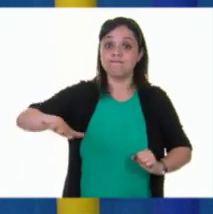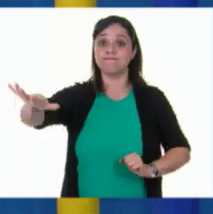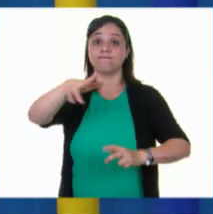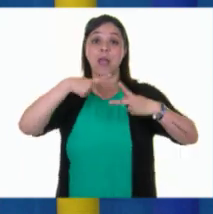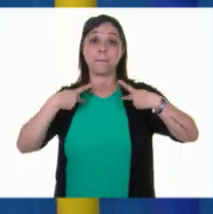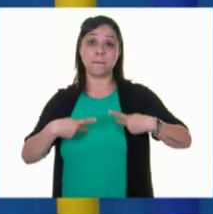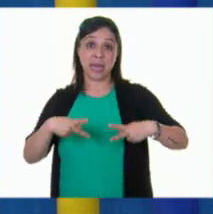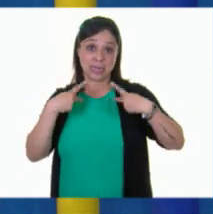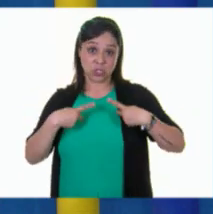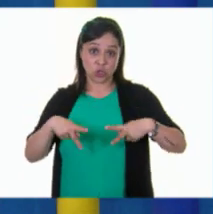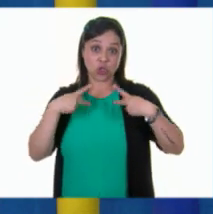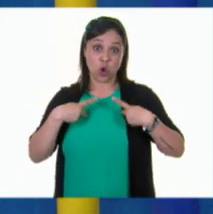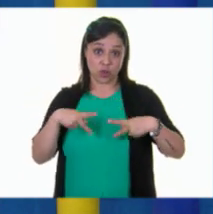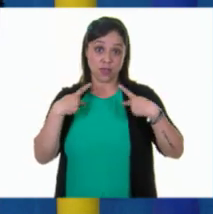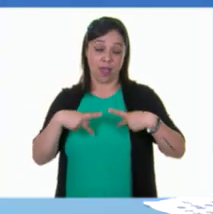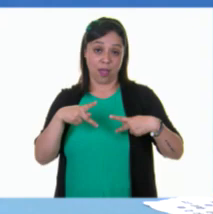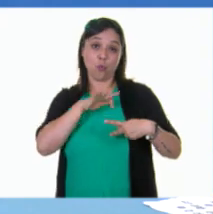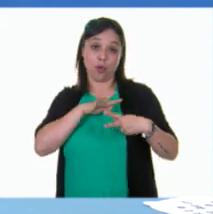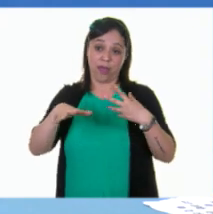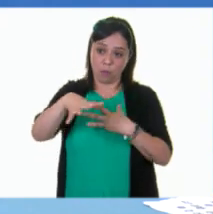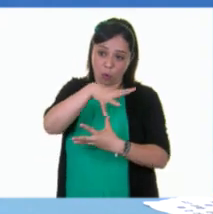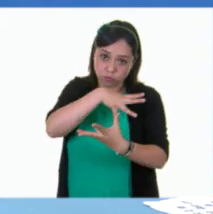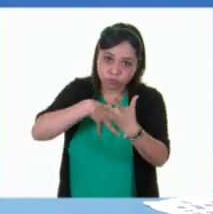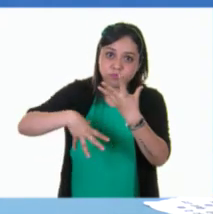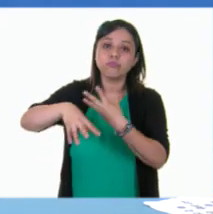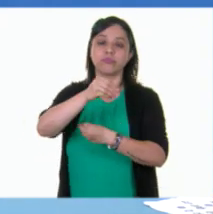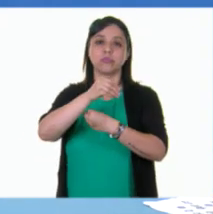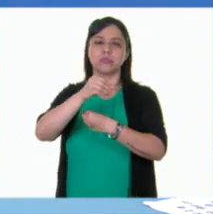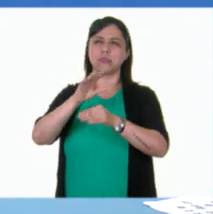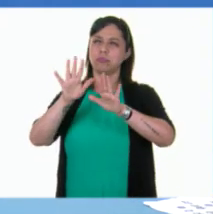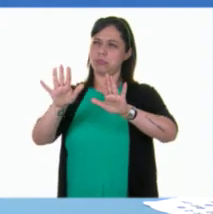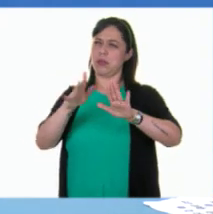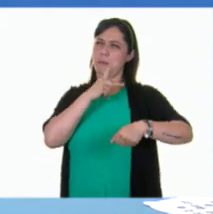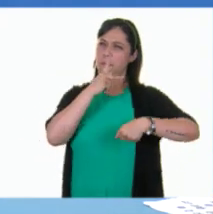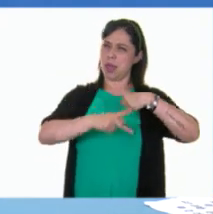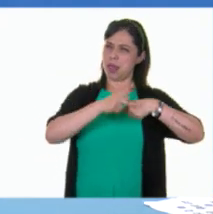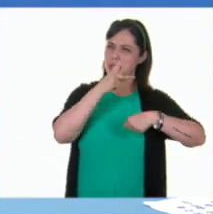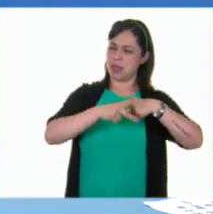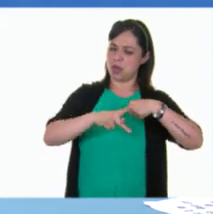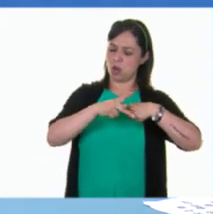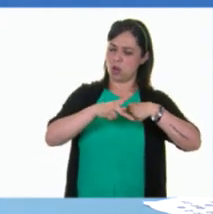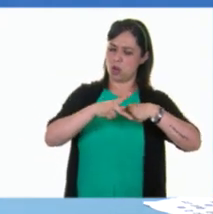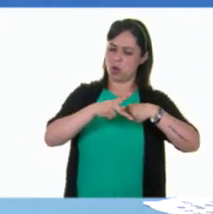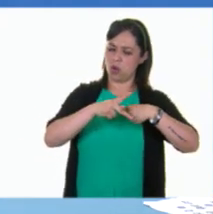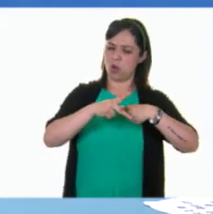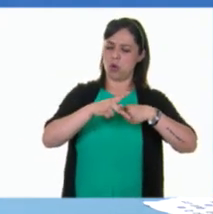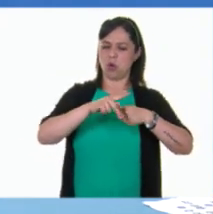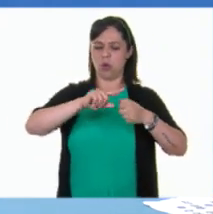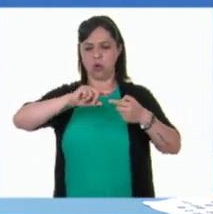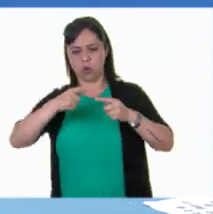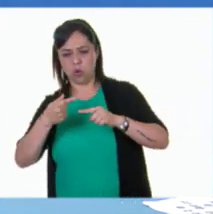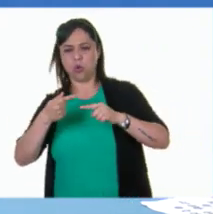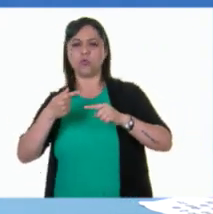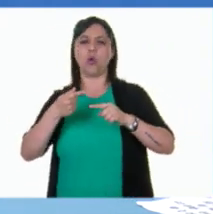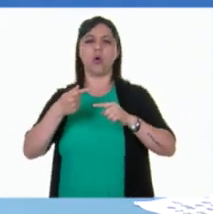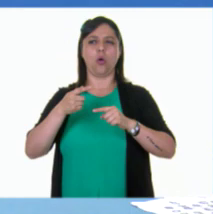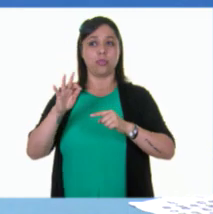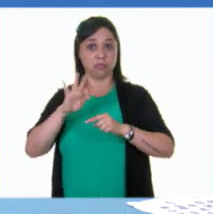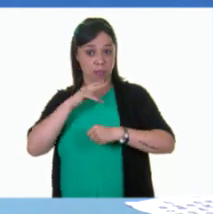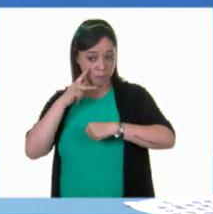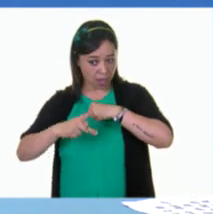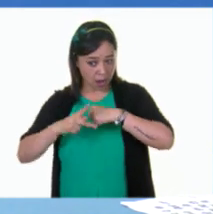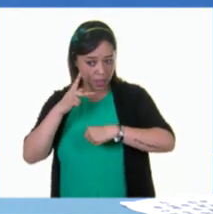ser afectada. ¿Eso quiere decir que los peligros se vuelven riesgos cuando hay gente que puede sufrir